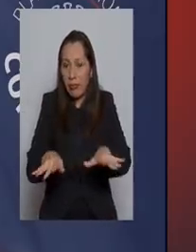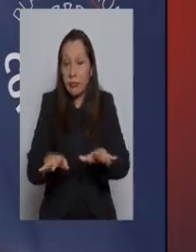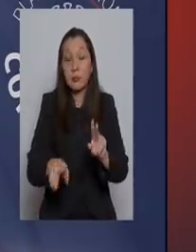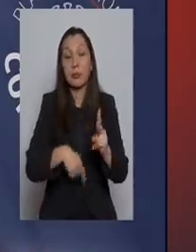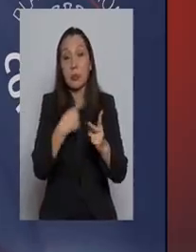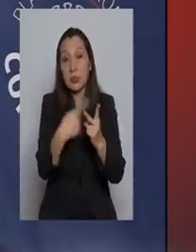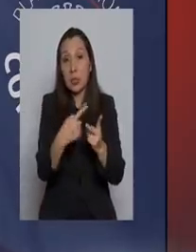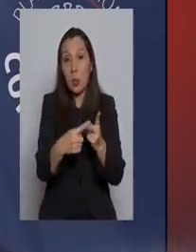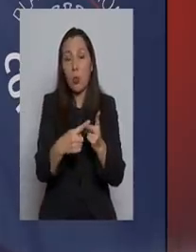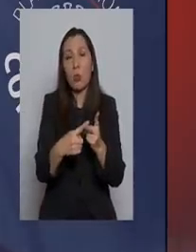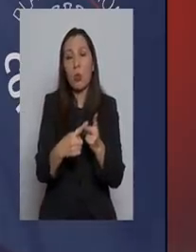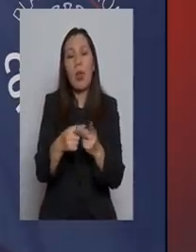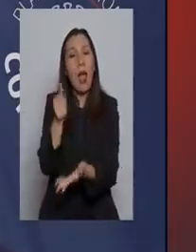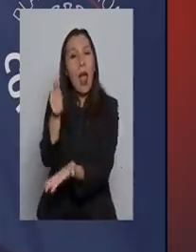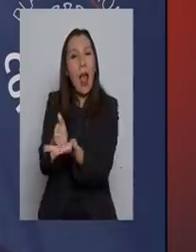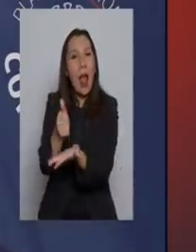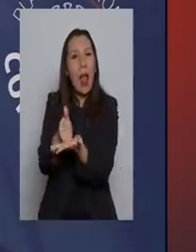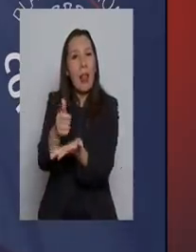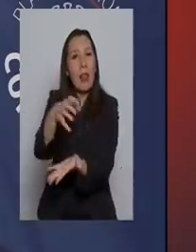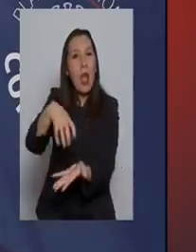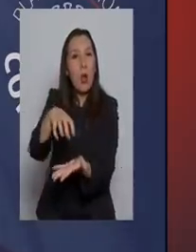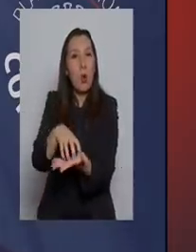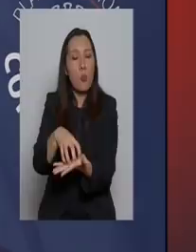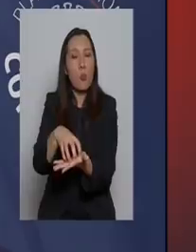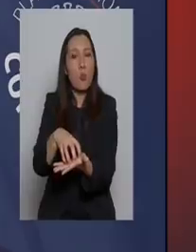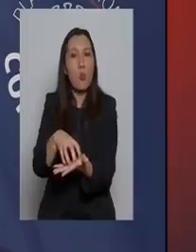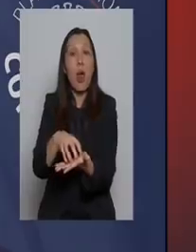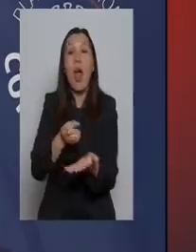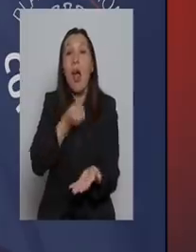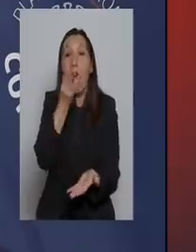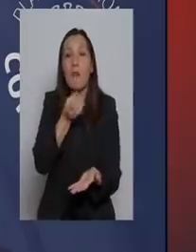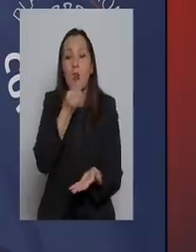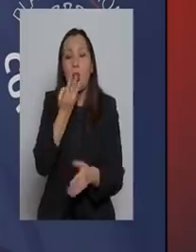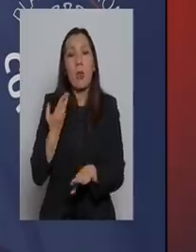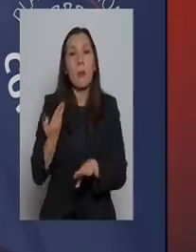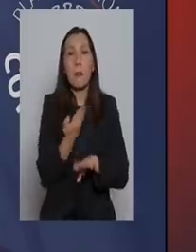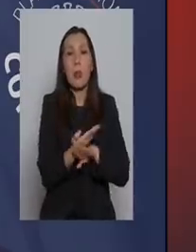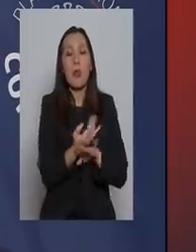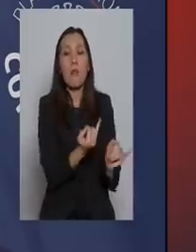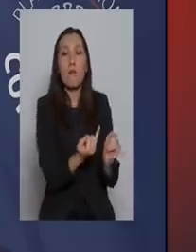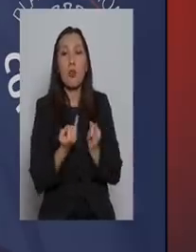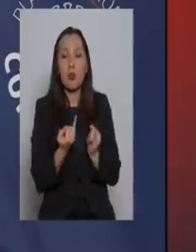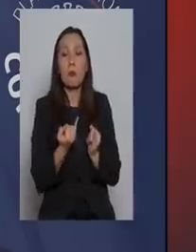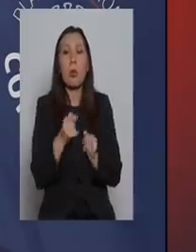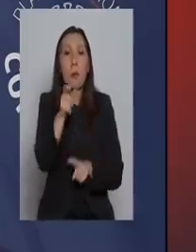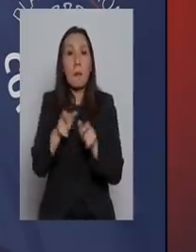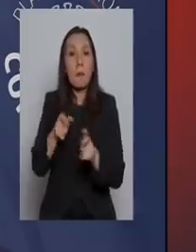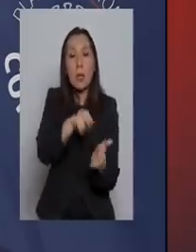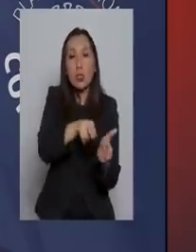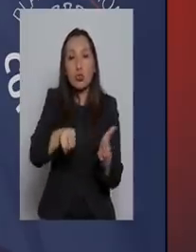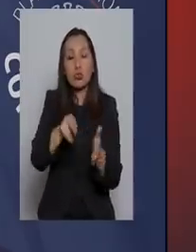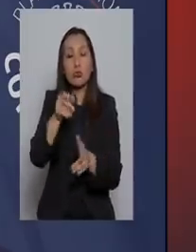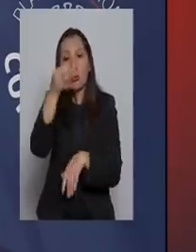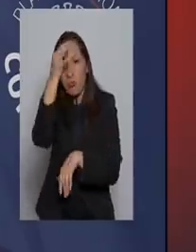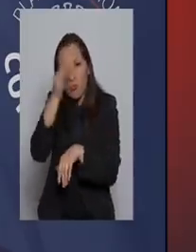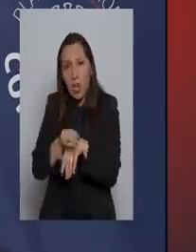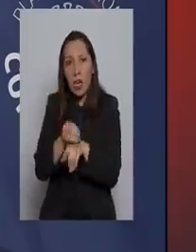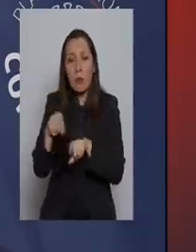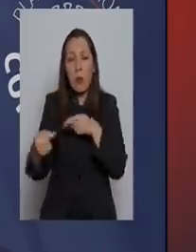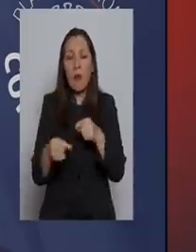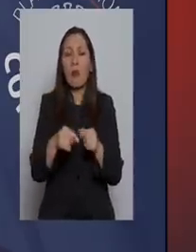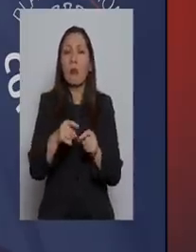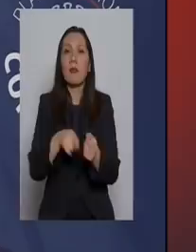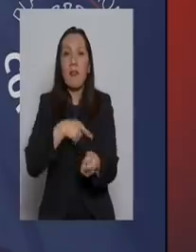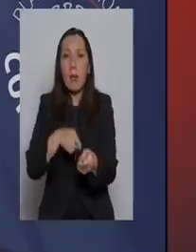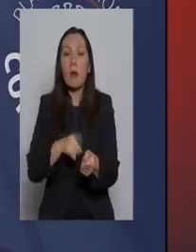lo segundo, el alcalde de la comuna de La Florida pidió información tanto a pacientes como vecinos o familiares